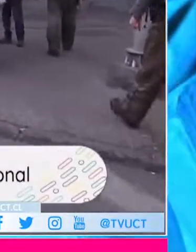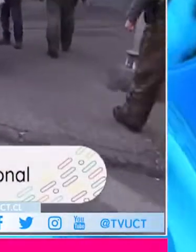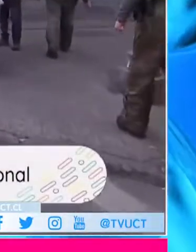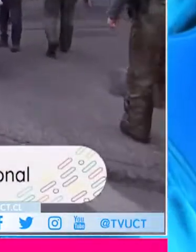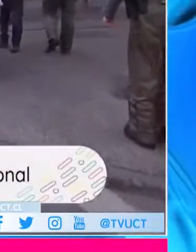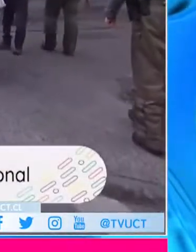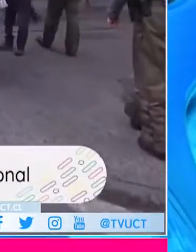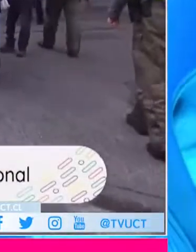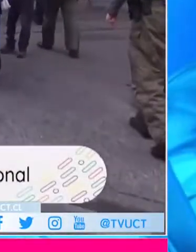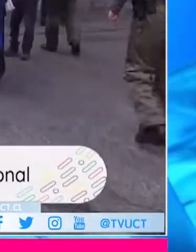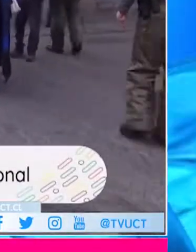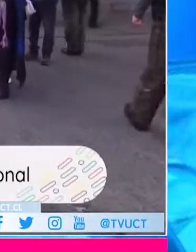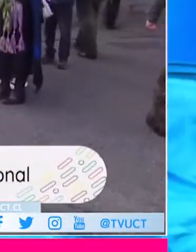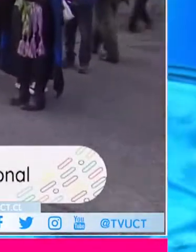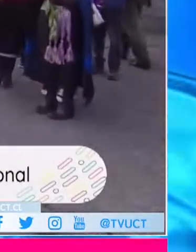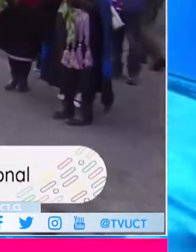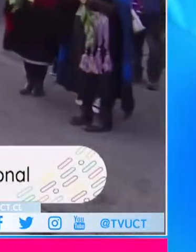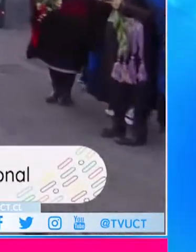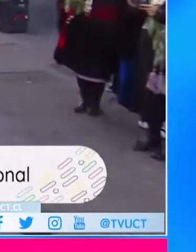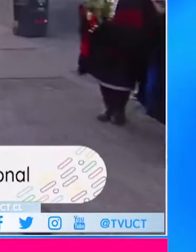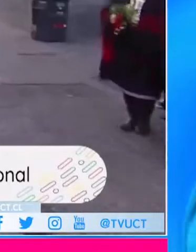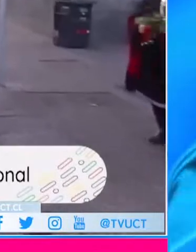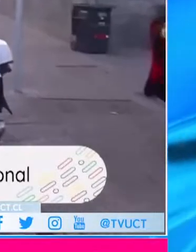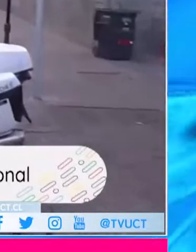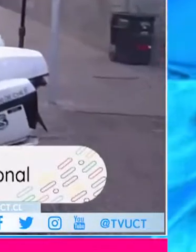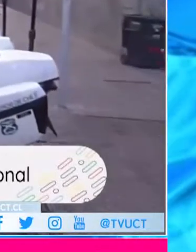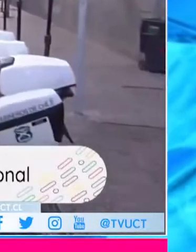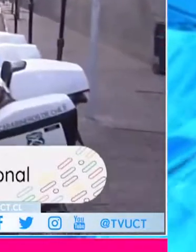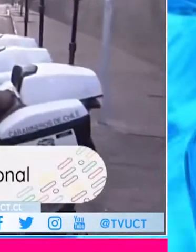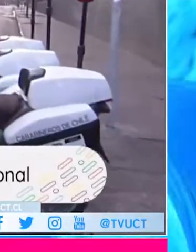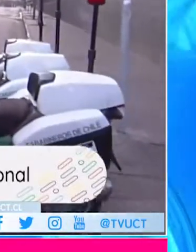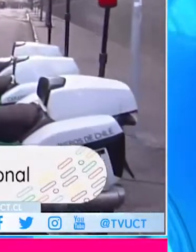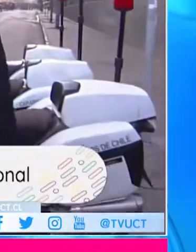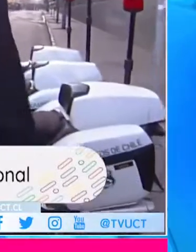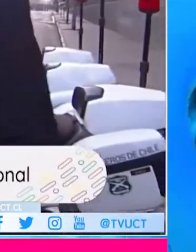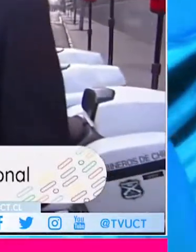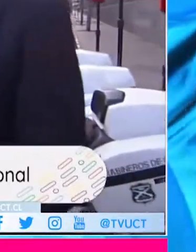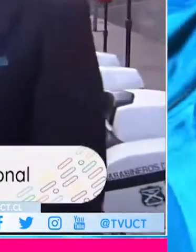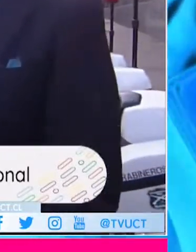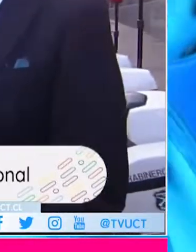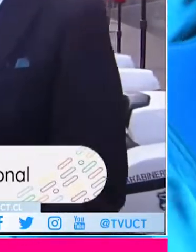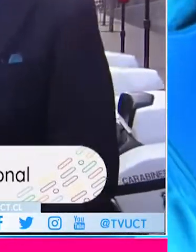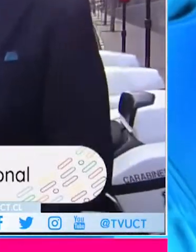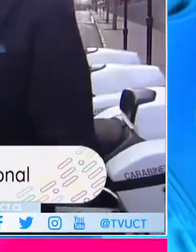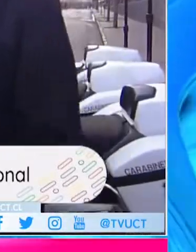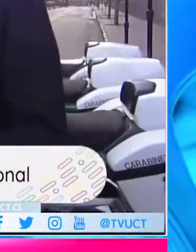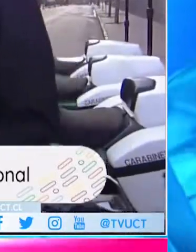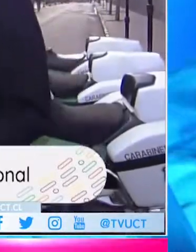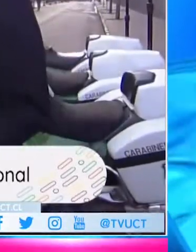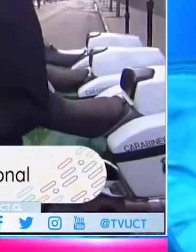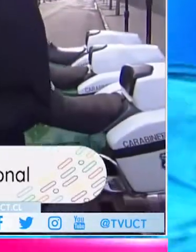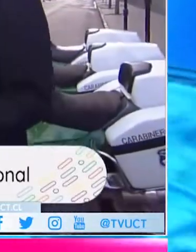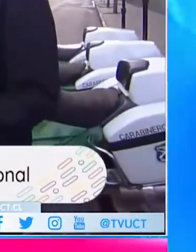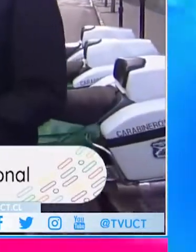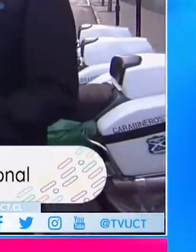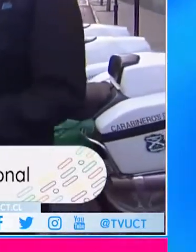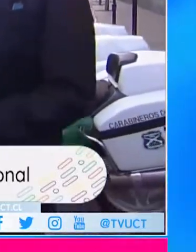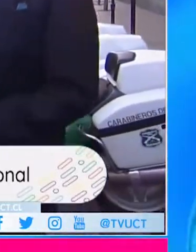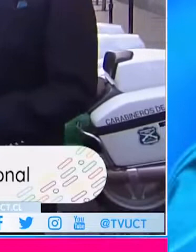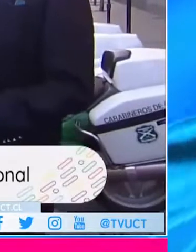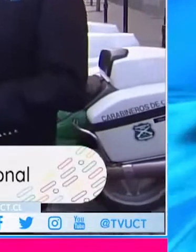constitucionales para el país. Pero yo te diría que en una perspectiva un poco más lejana, fue un proceso